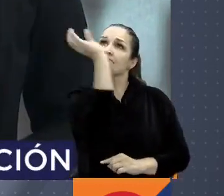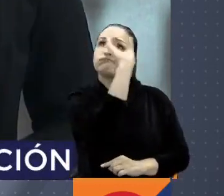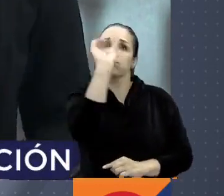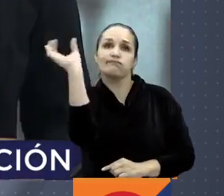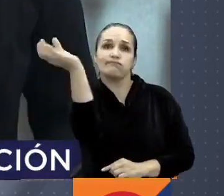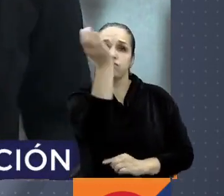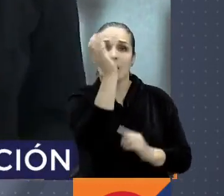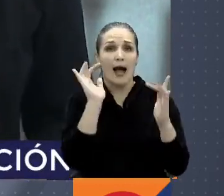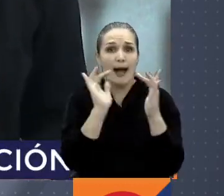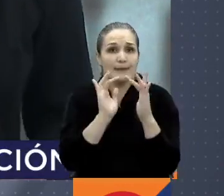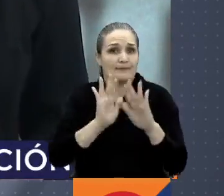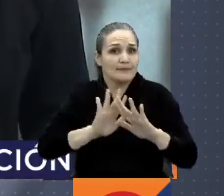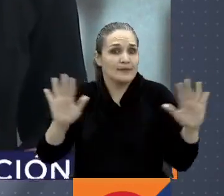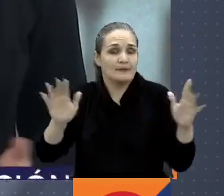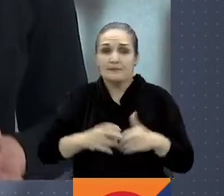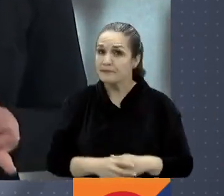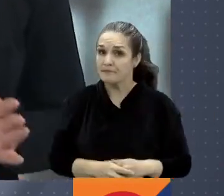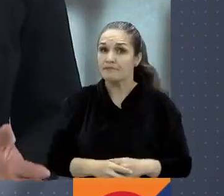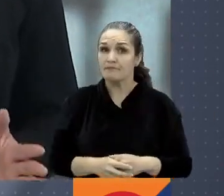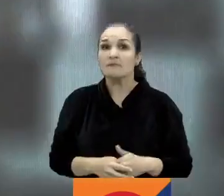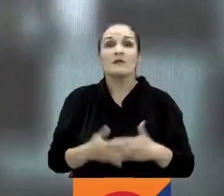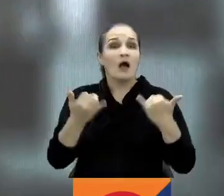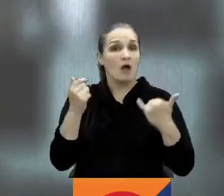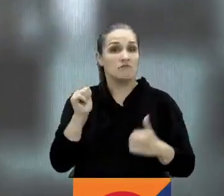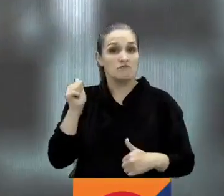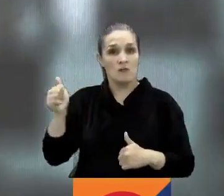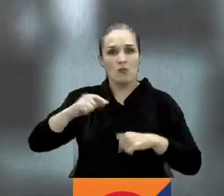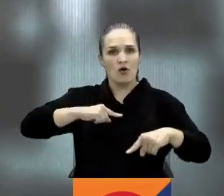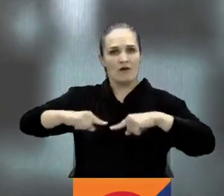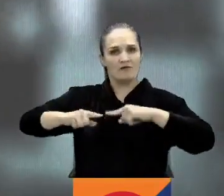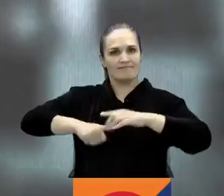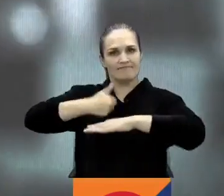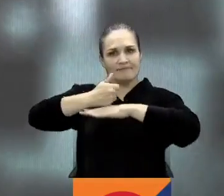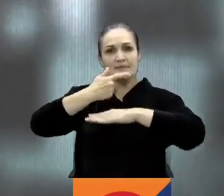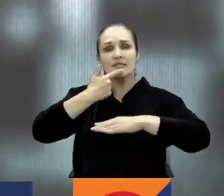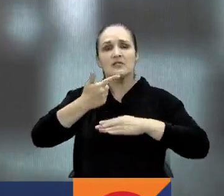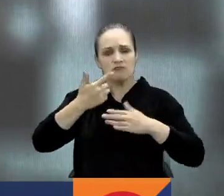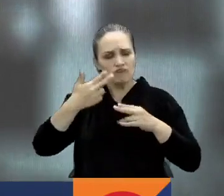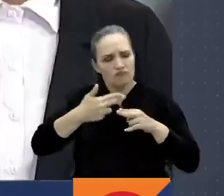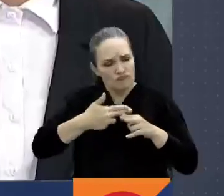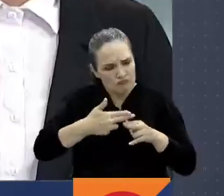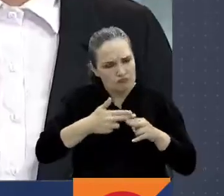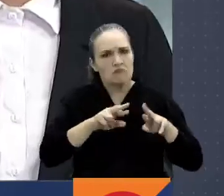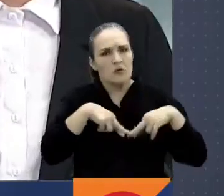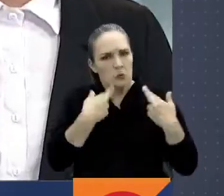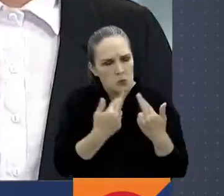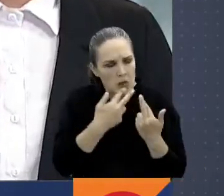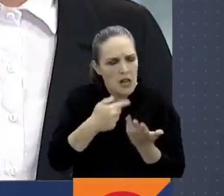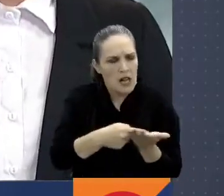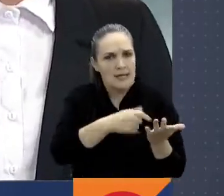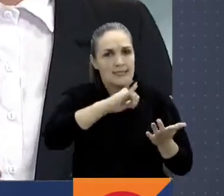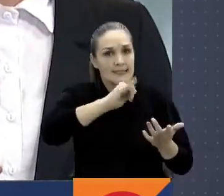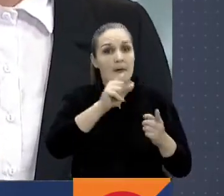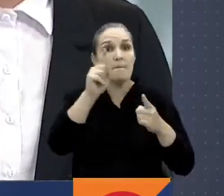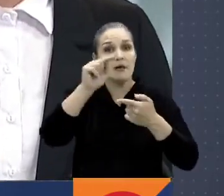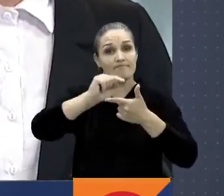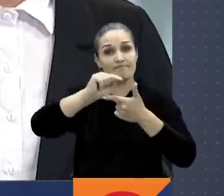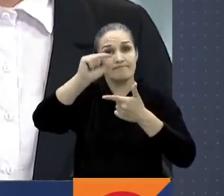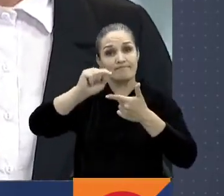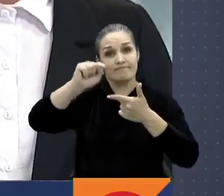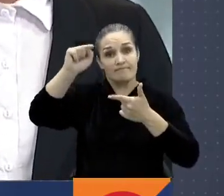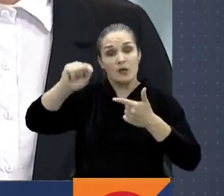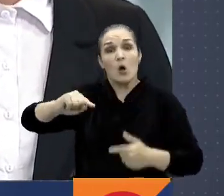información la escuchamos Así es el funcionario explicó cómo funcionaría las mesas técnicas y también entregó cifras asegura que podría